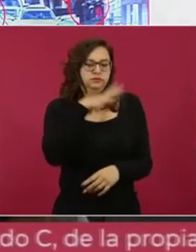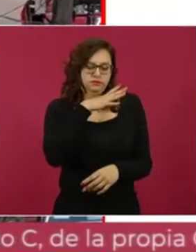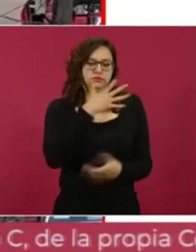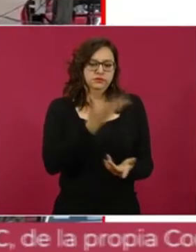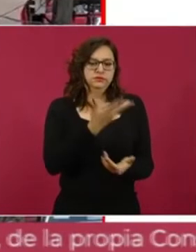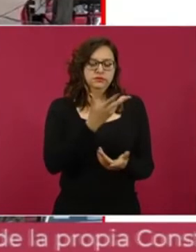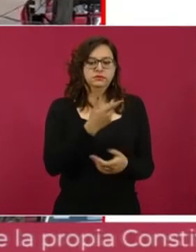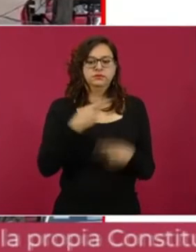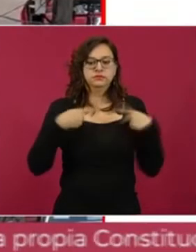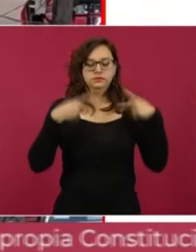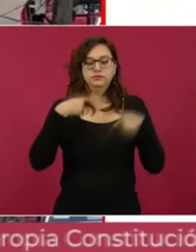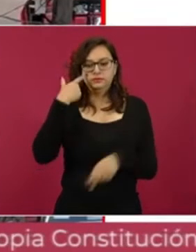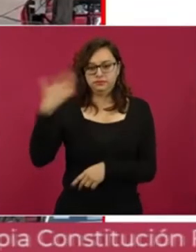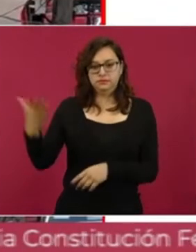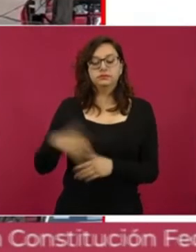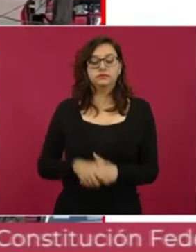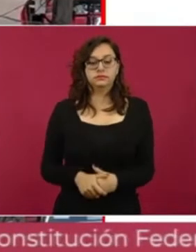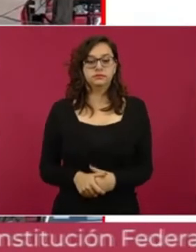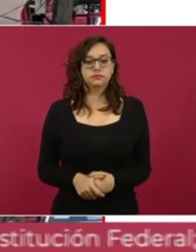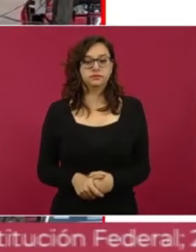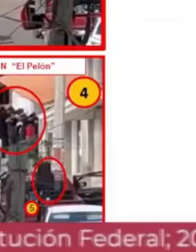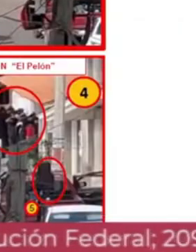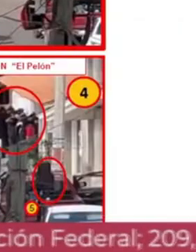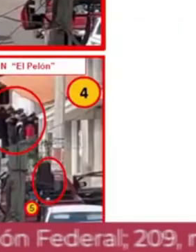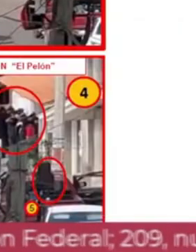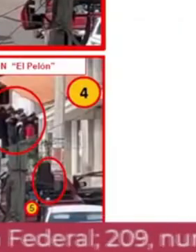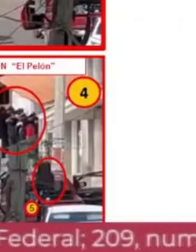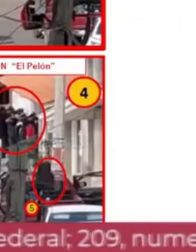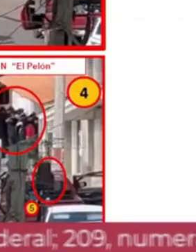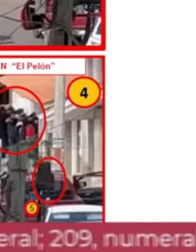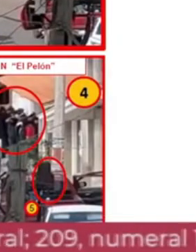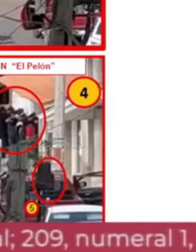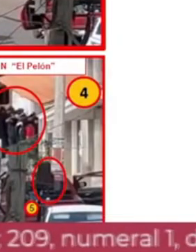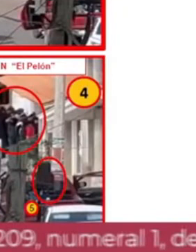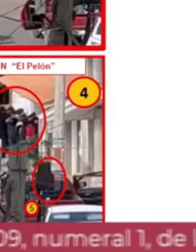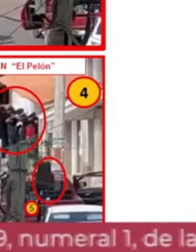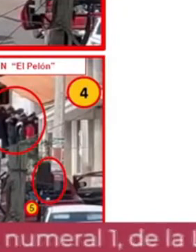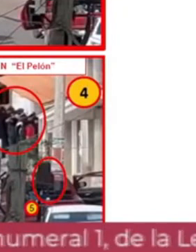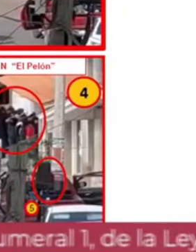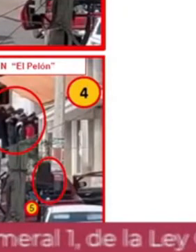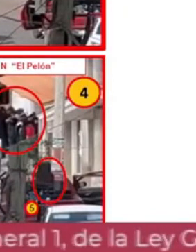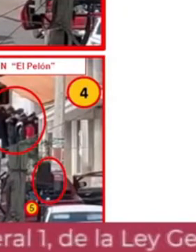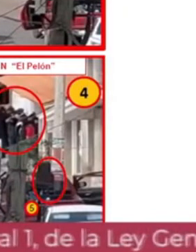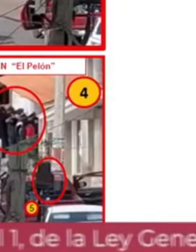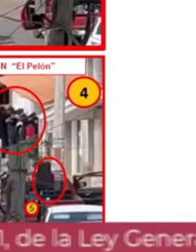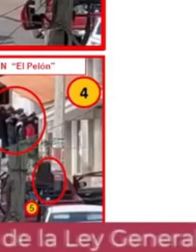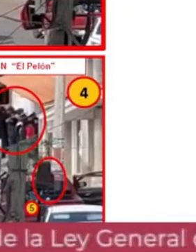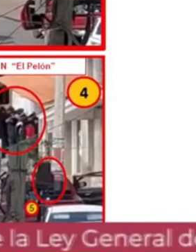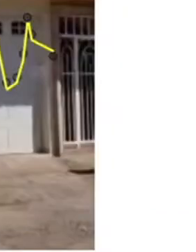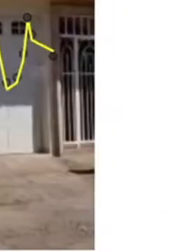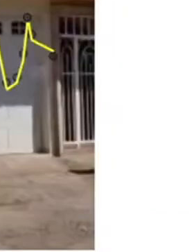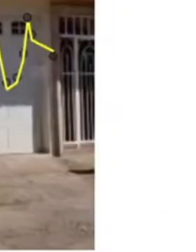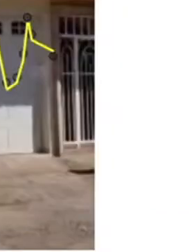de 2022, fallece la madre de El Pelón en un hospital de Sahuayo a causa de una cirrosis. Posteriormente, su cuerpo